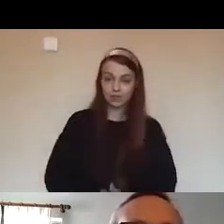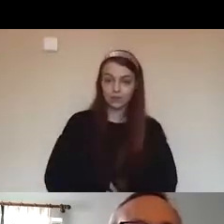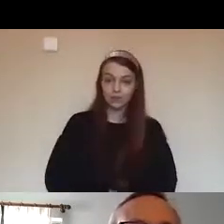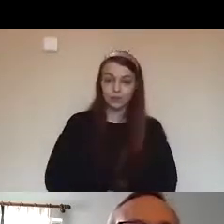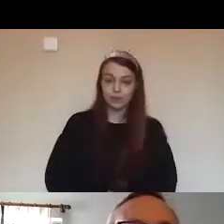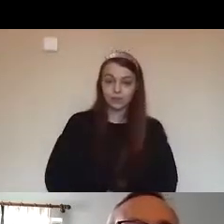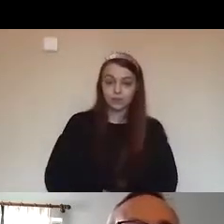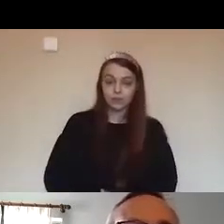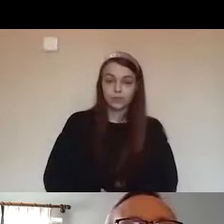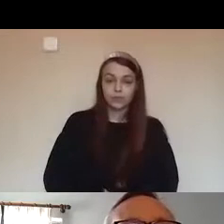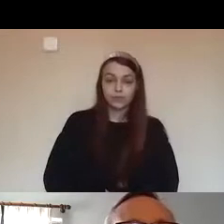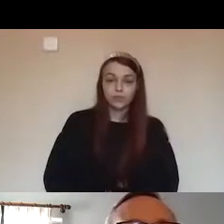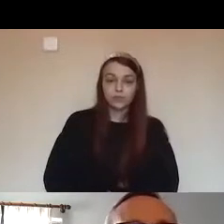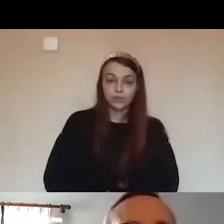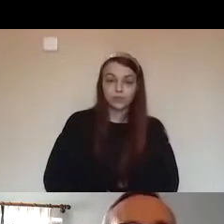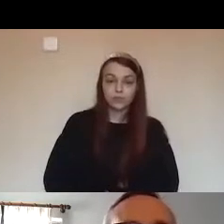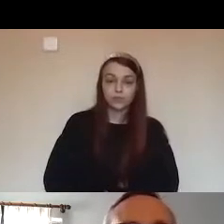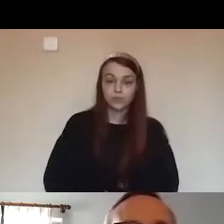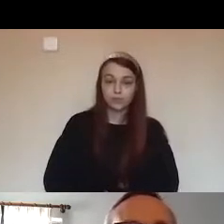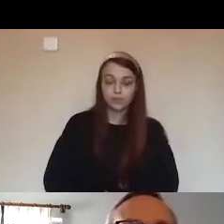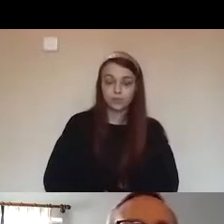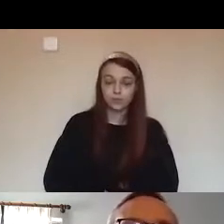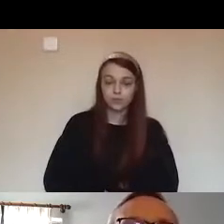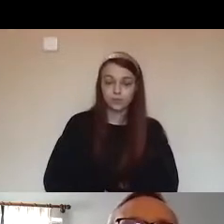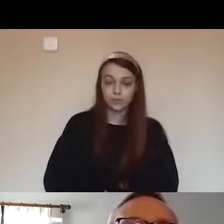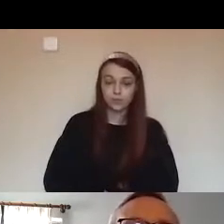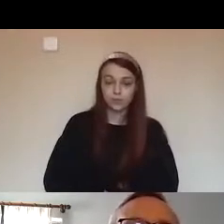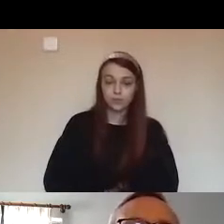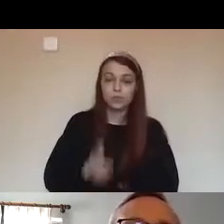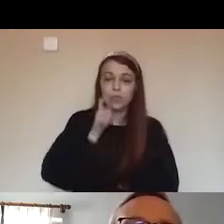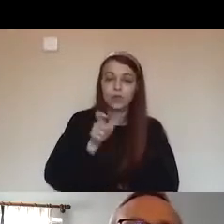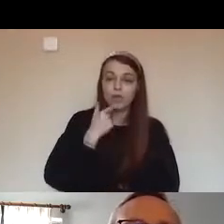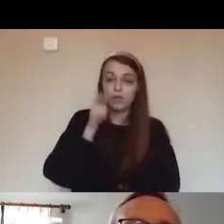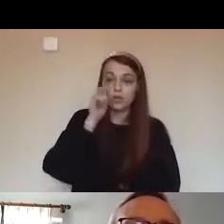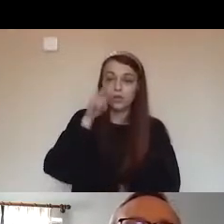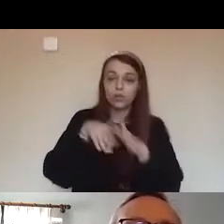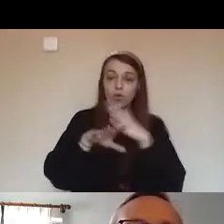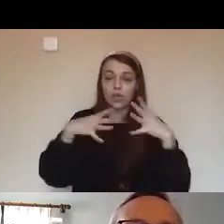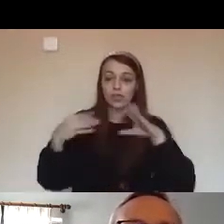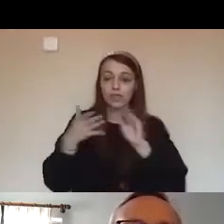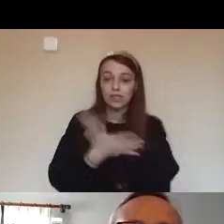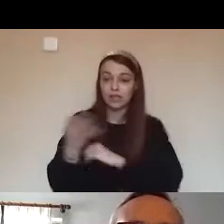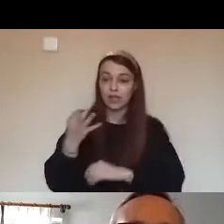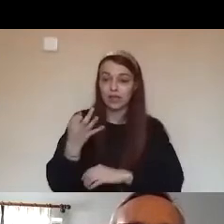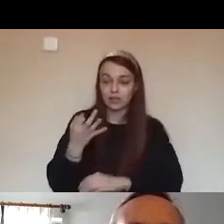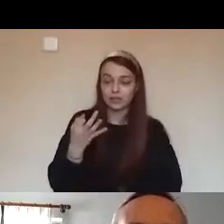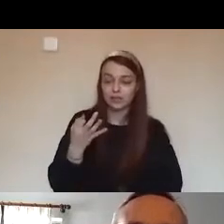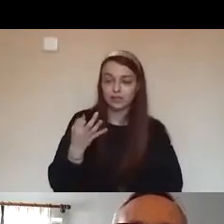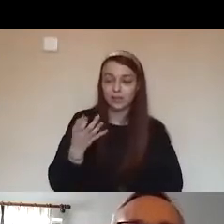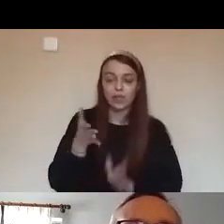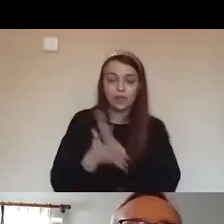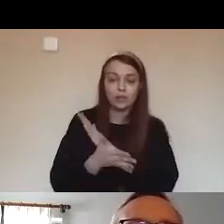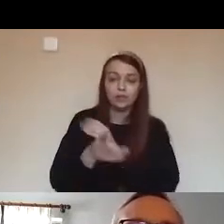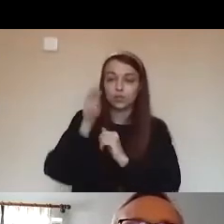importante hablar sobre lo que queremos decir con turismo accesible. Nos referimos a un turismo para